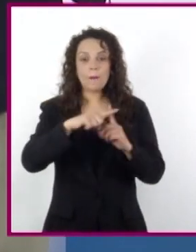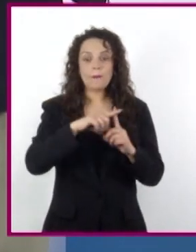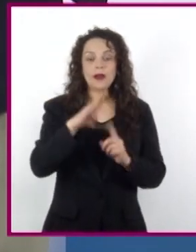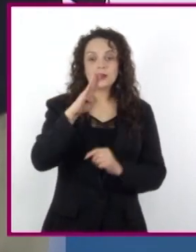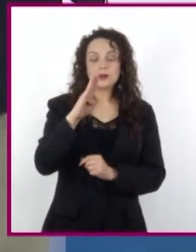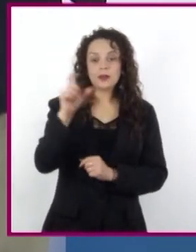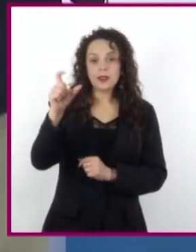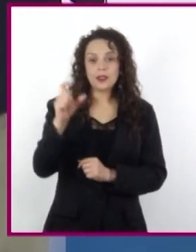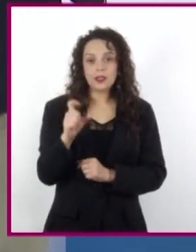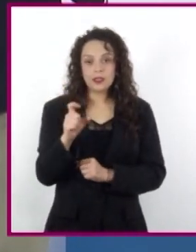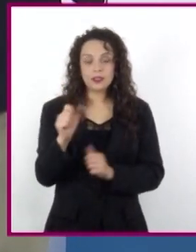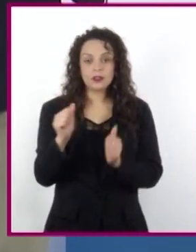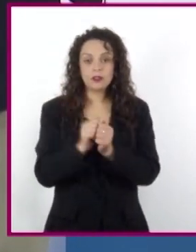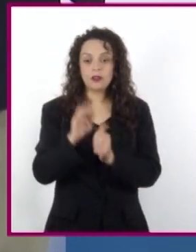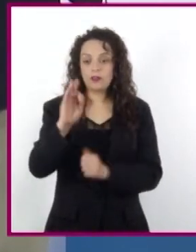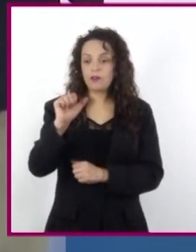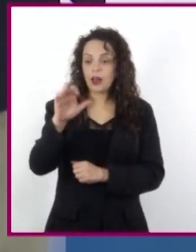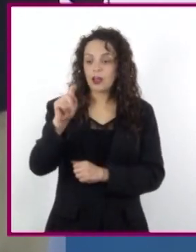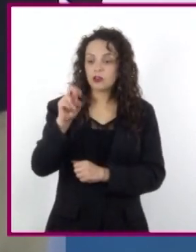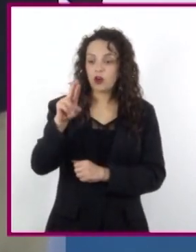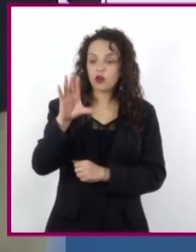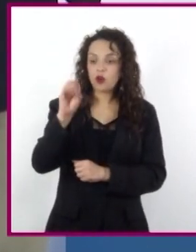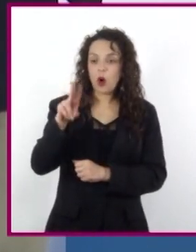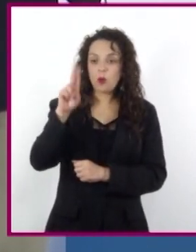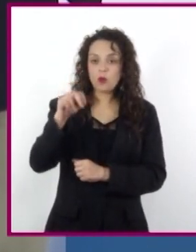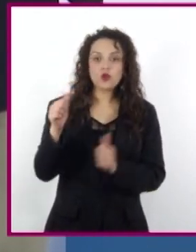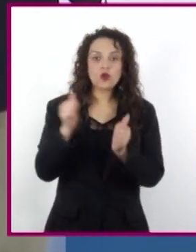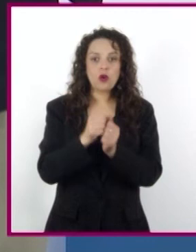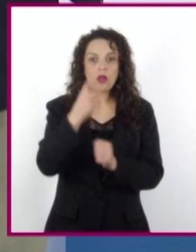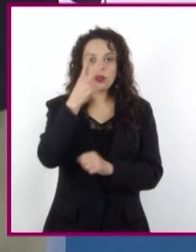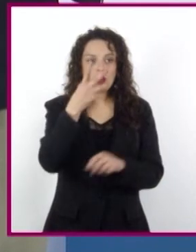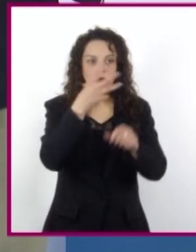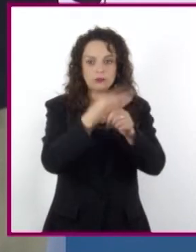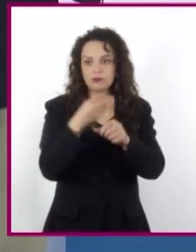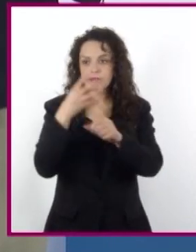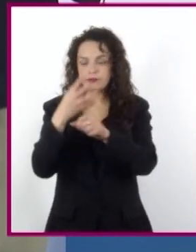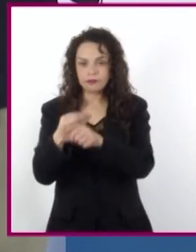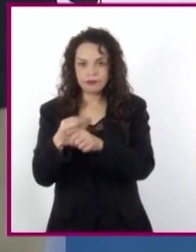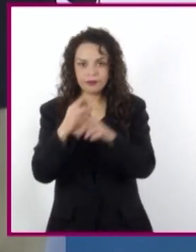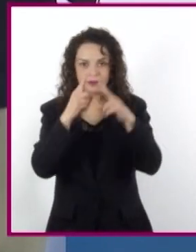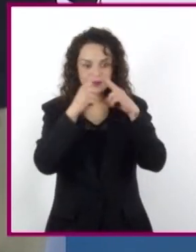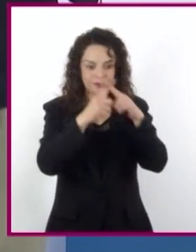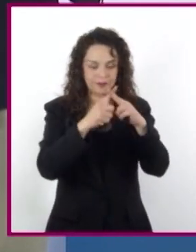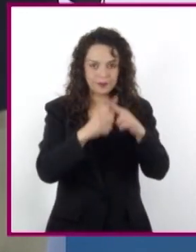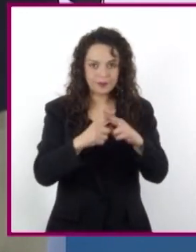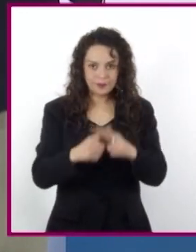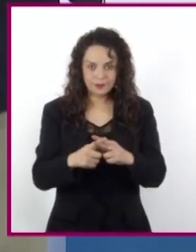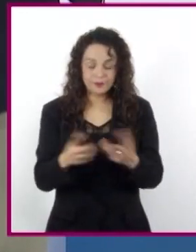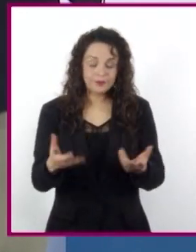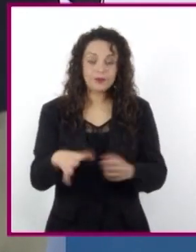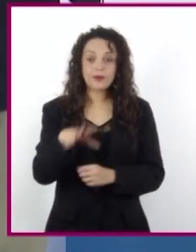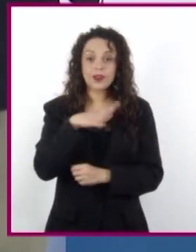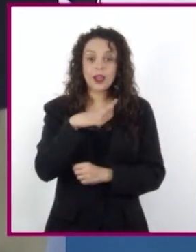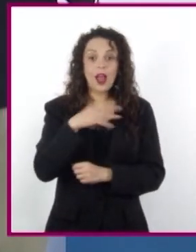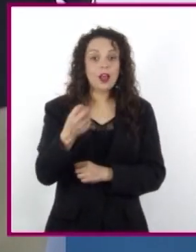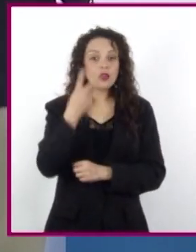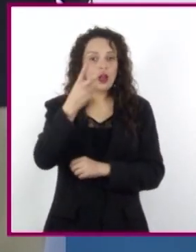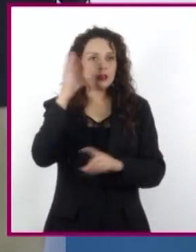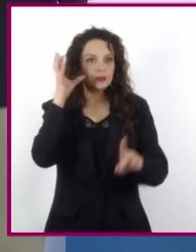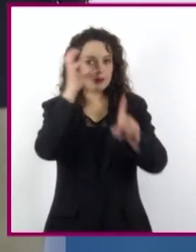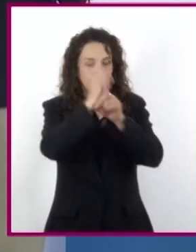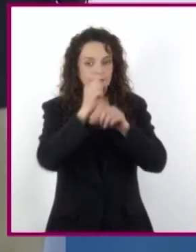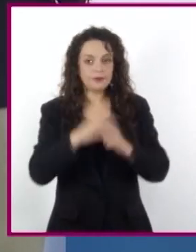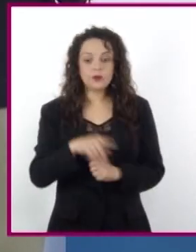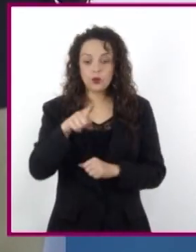factorización por factor común, con sus dos soluciones. Les tenemos dos retos, que planteen